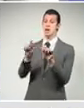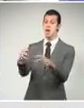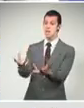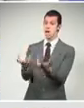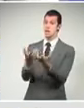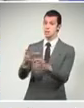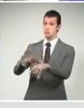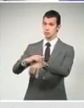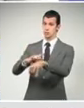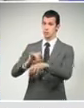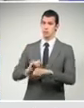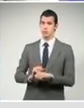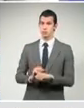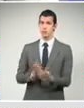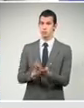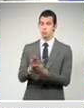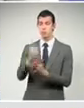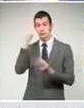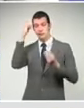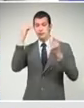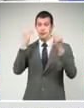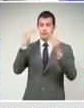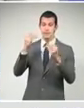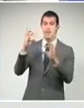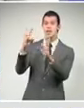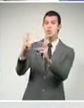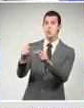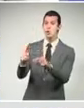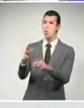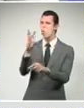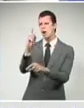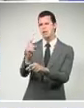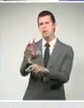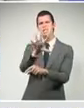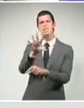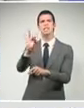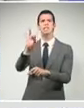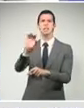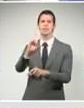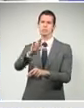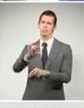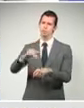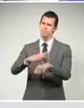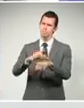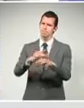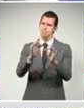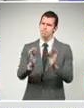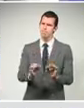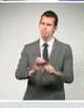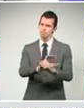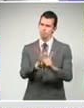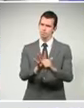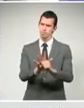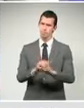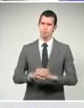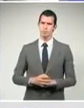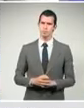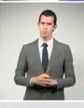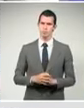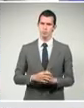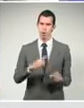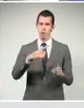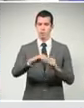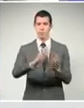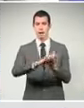una cifra muy preocupante en esta jornada, 570 casos positivos a la COVID-19, Matanzas